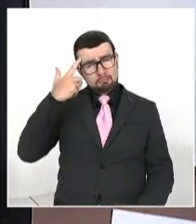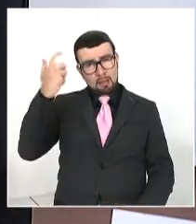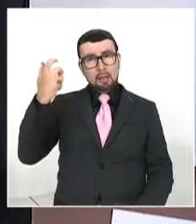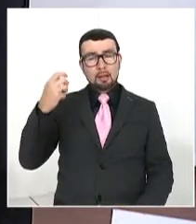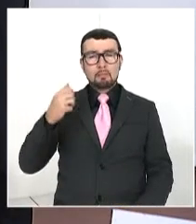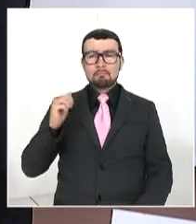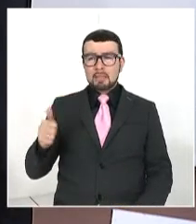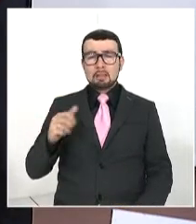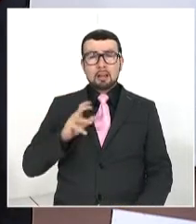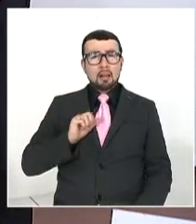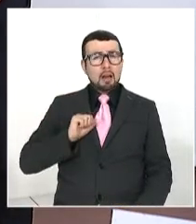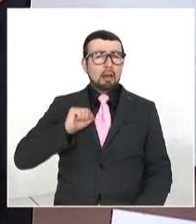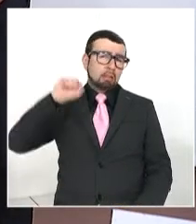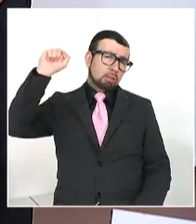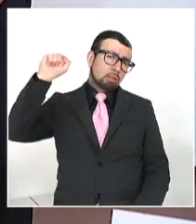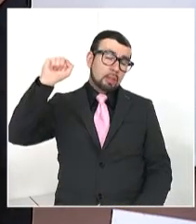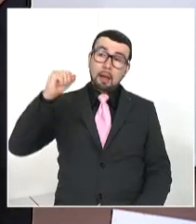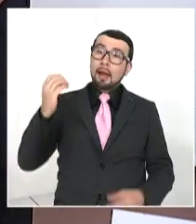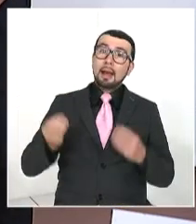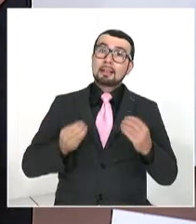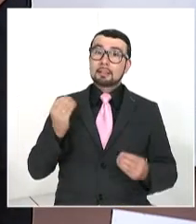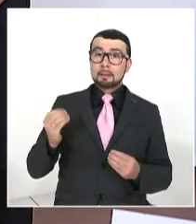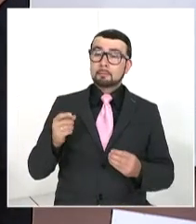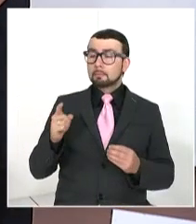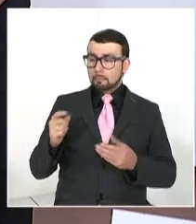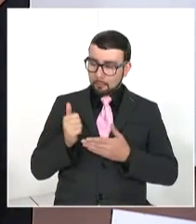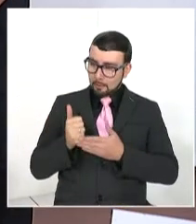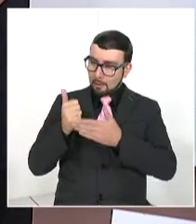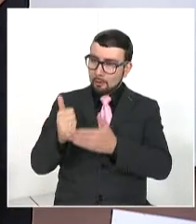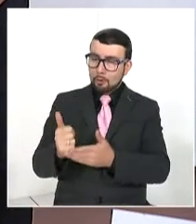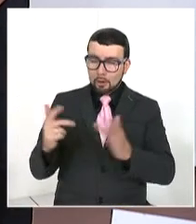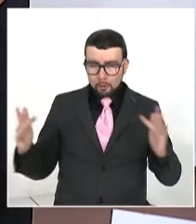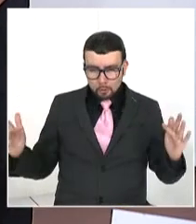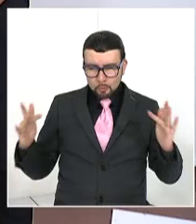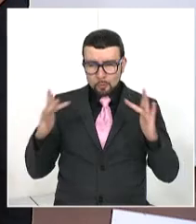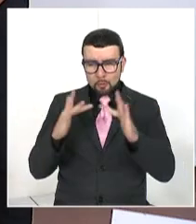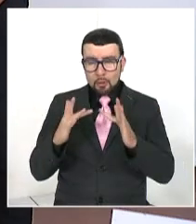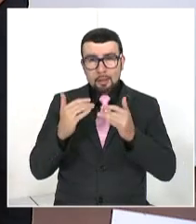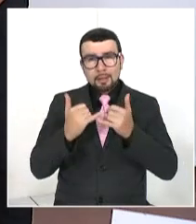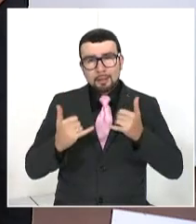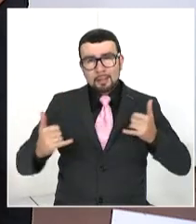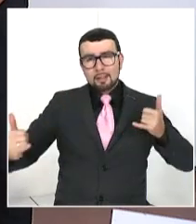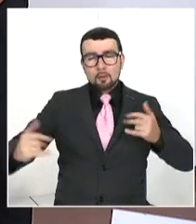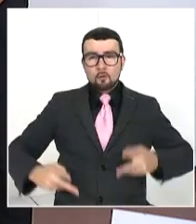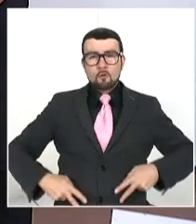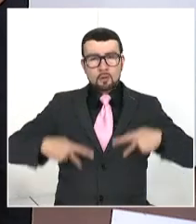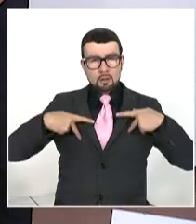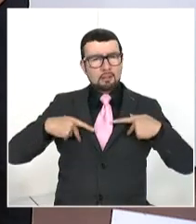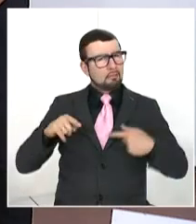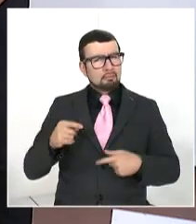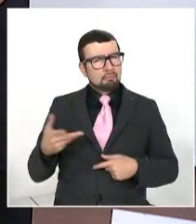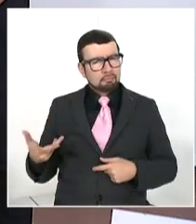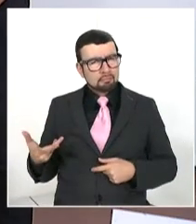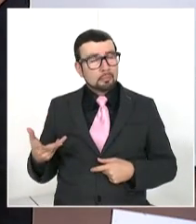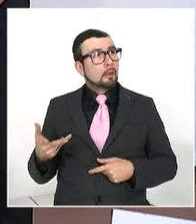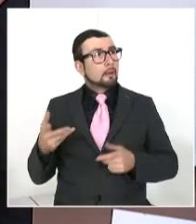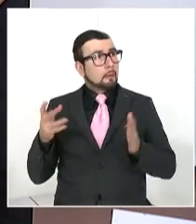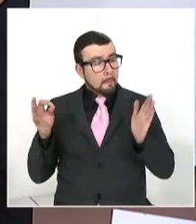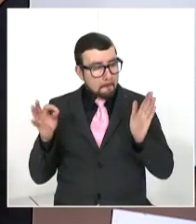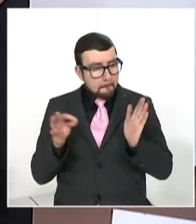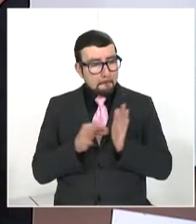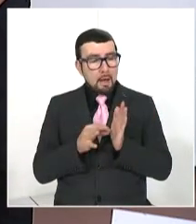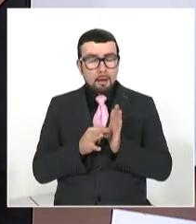con esos pacientes primero es conectarlos con el hilo de vida. El hilo de vida es un punto que se llama el centro